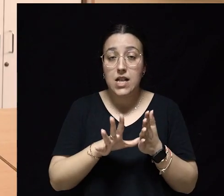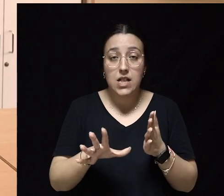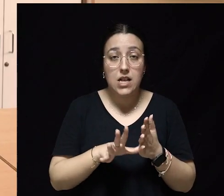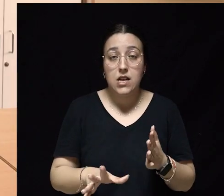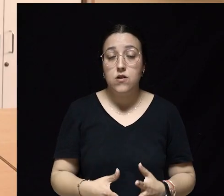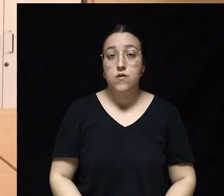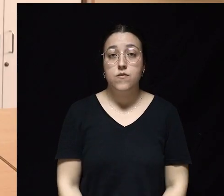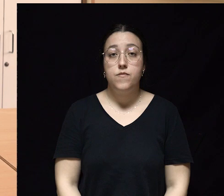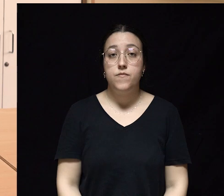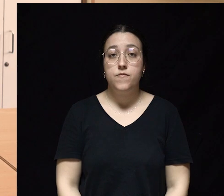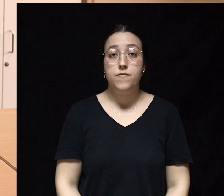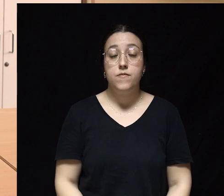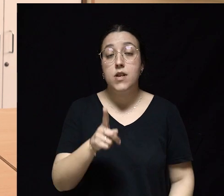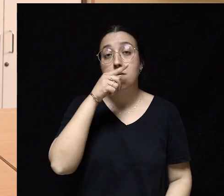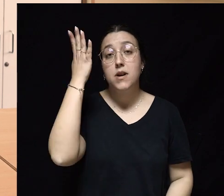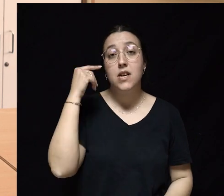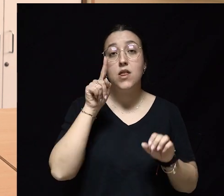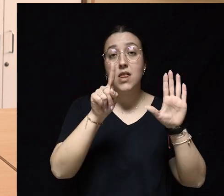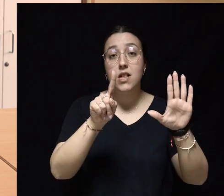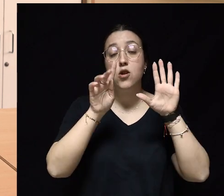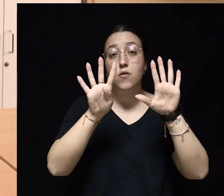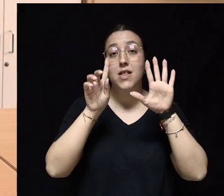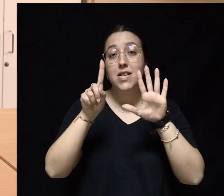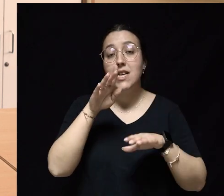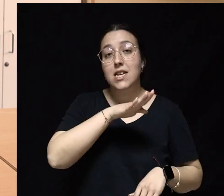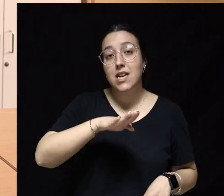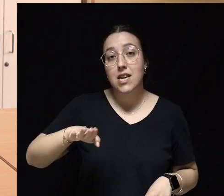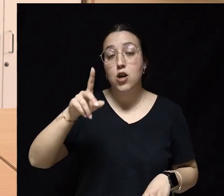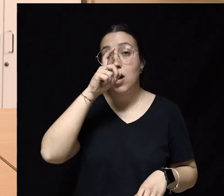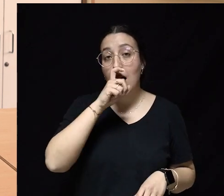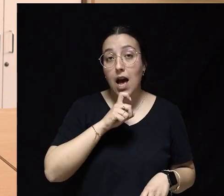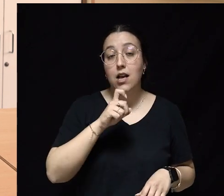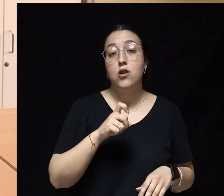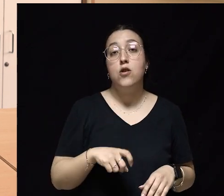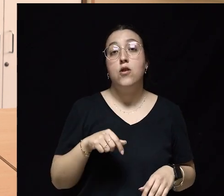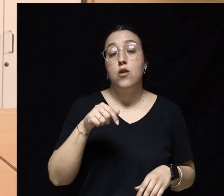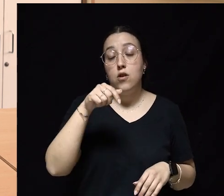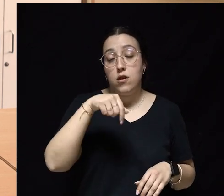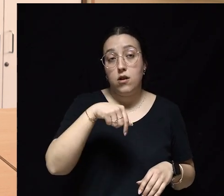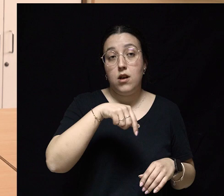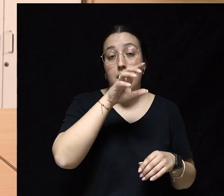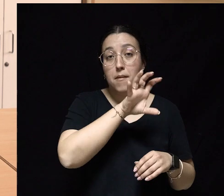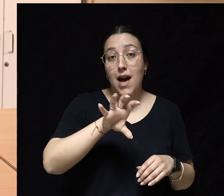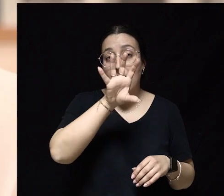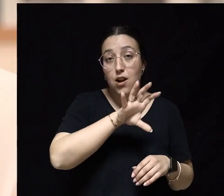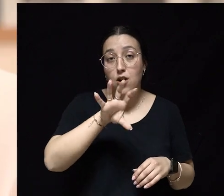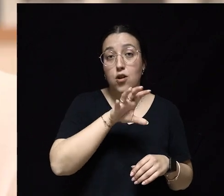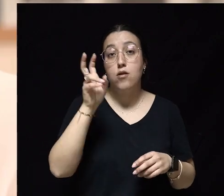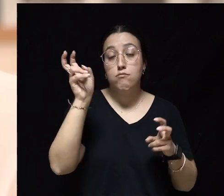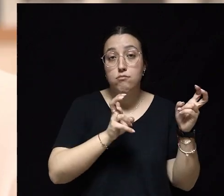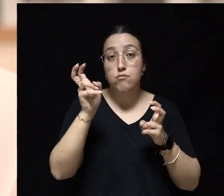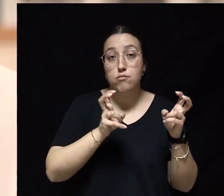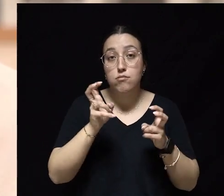tenemos censados ahora mismo, el año pasado justamente teníamos 196 niños con edad